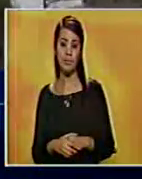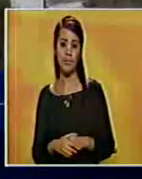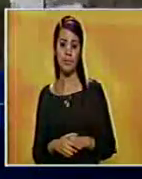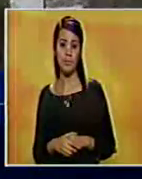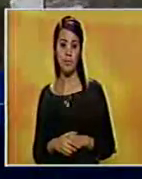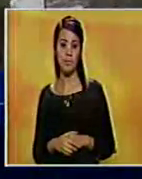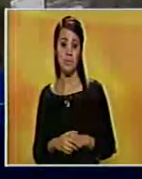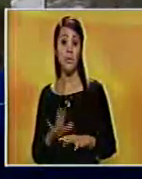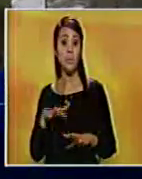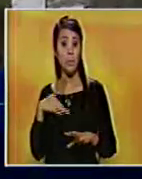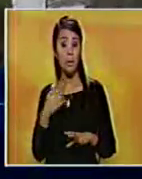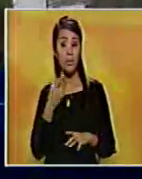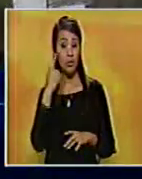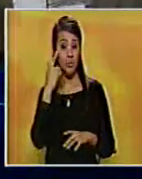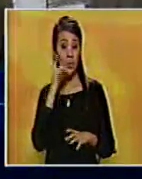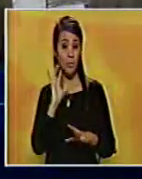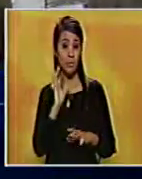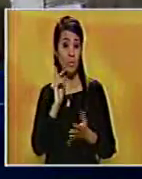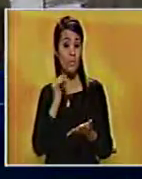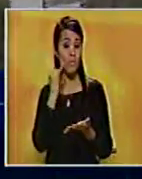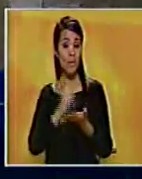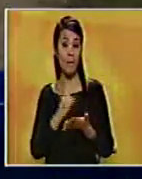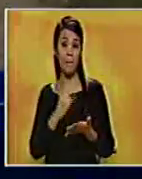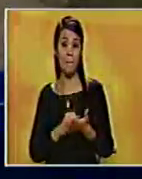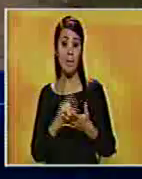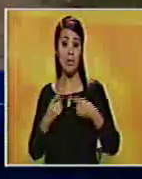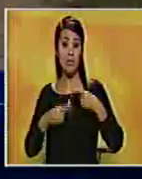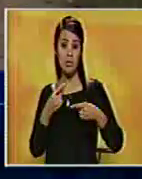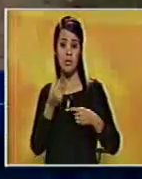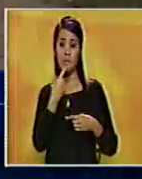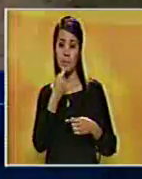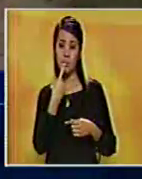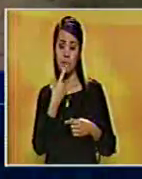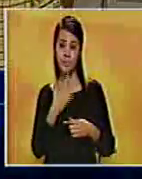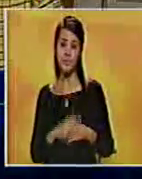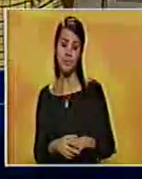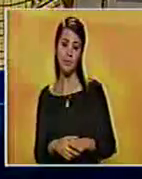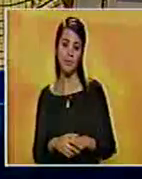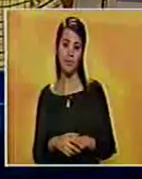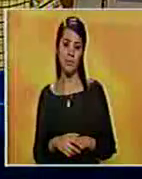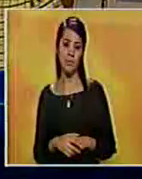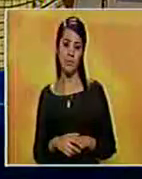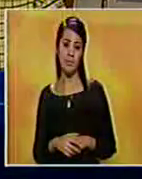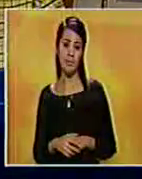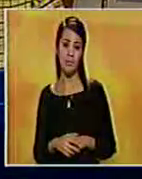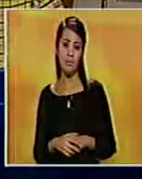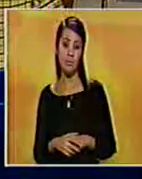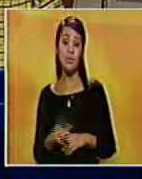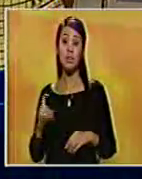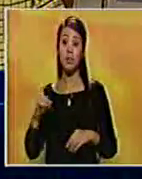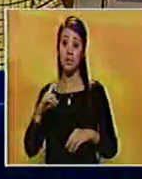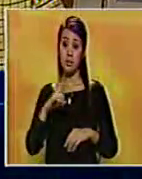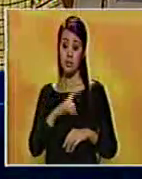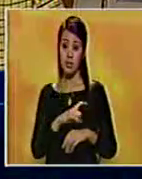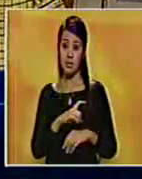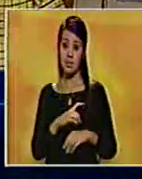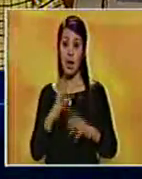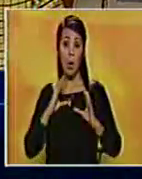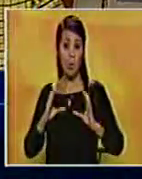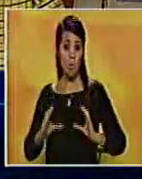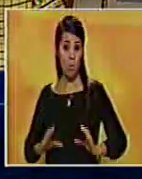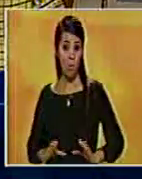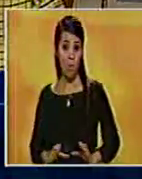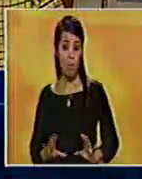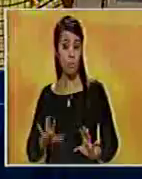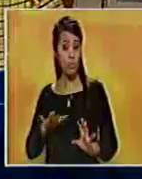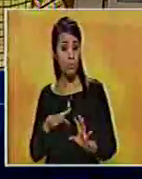un posible candidato en cuanto al tratamiento es sencillo y puede tomarse en casa el parásito que entra el niño puede matar